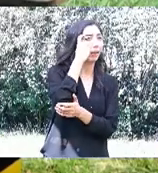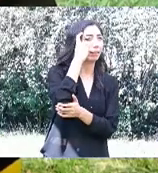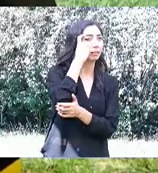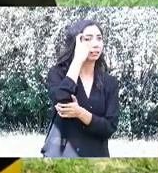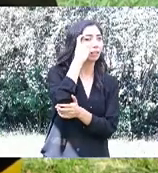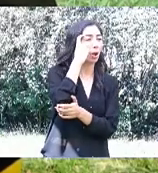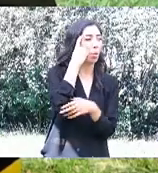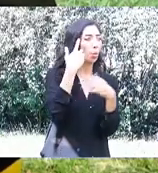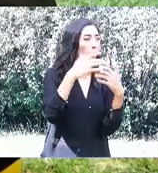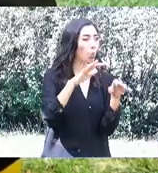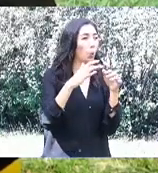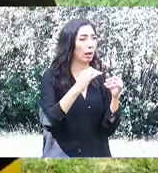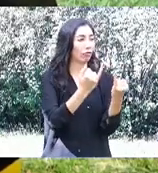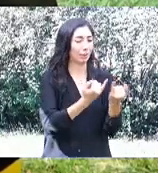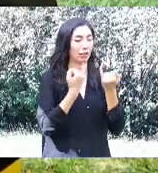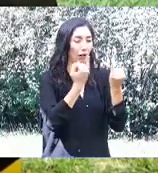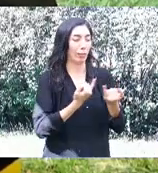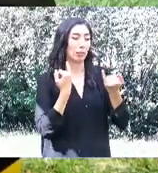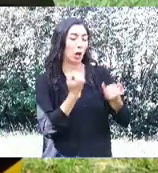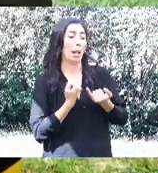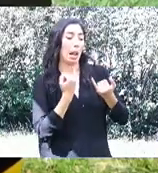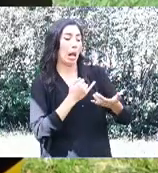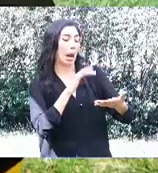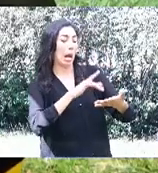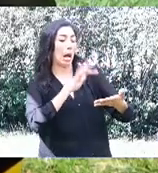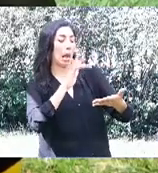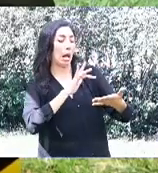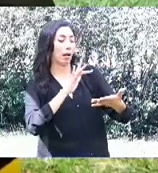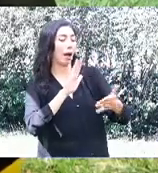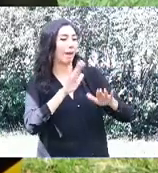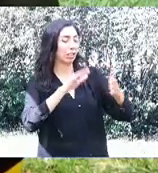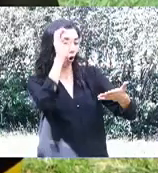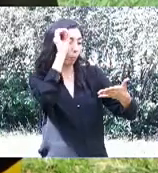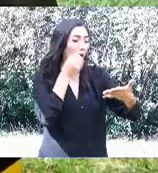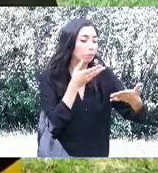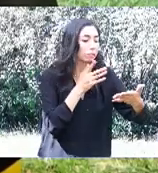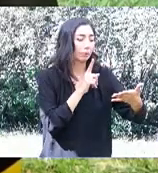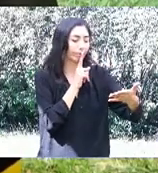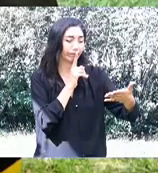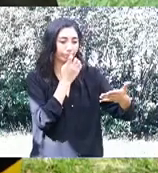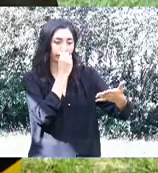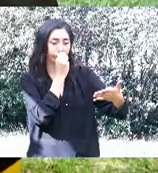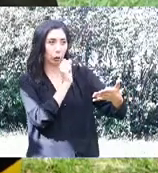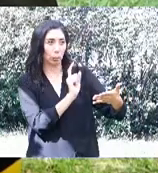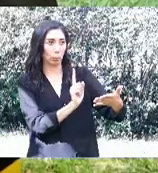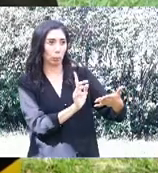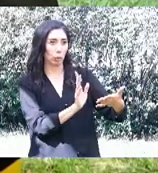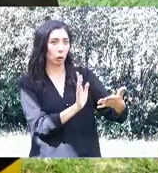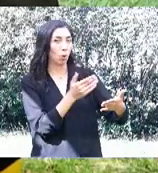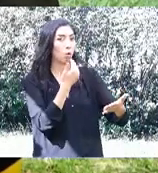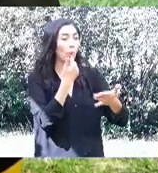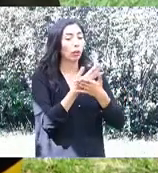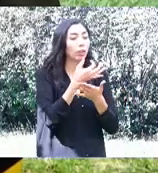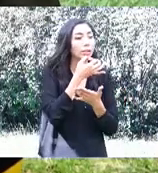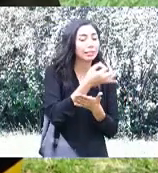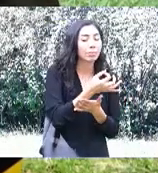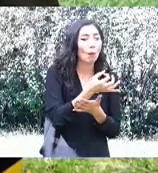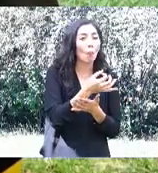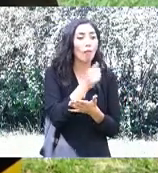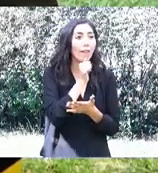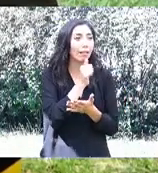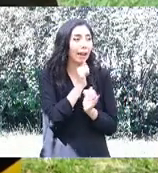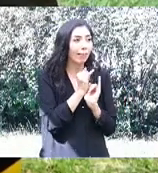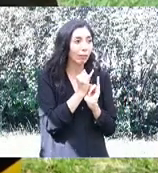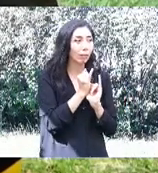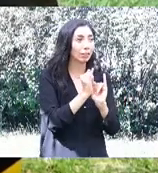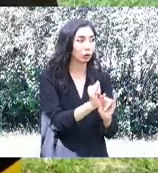plagados y es todo una ola y incluso opinar puede ser no no eh Cuando hablamos de desinformación lo